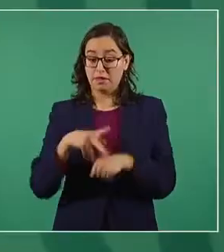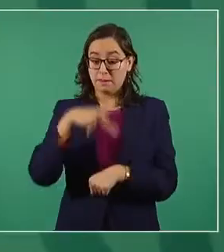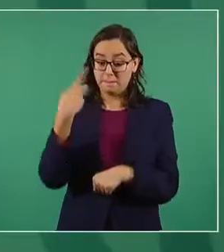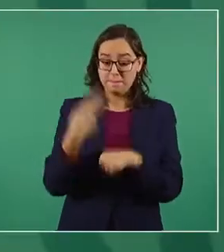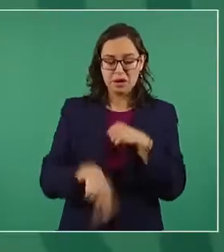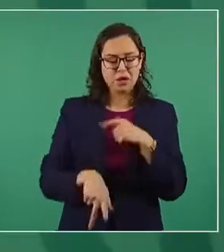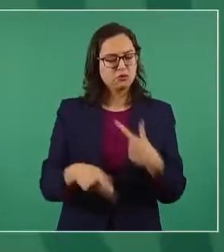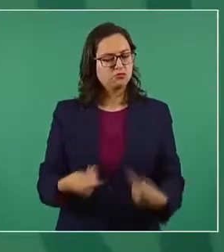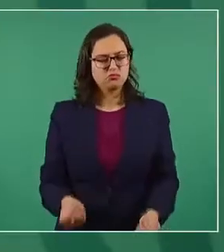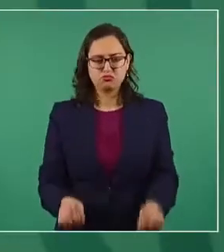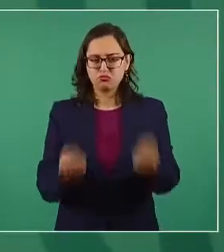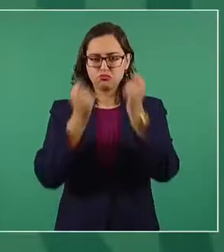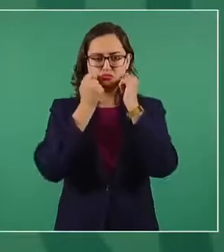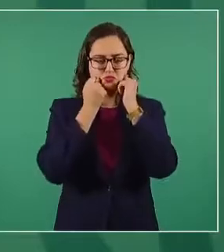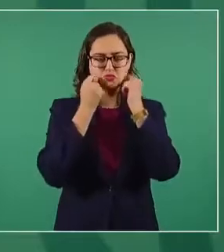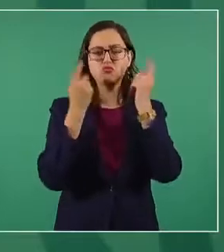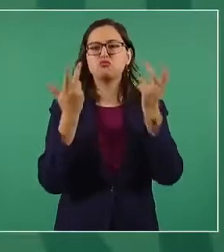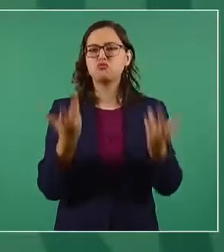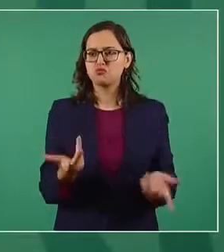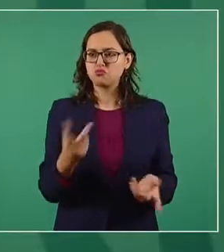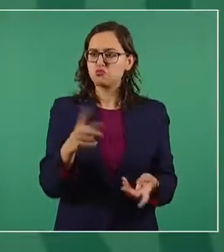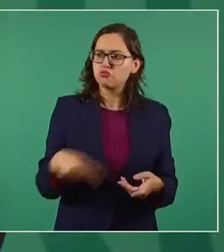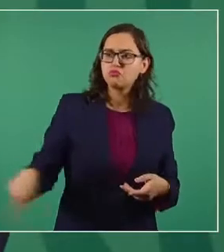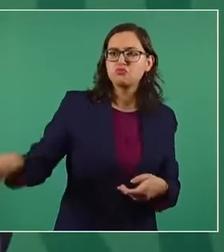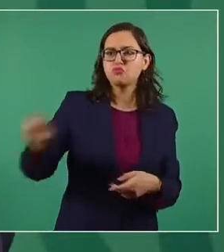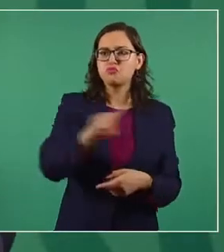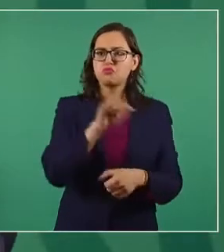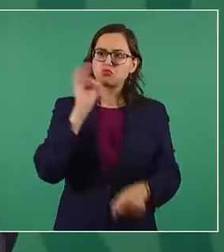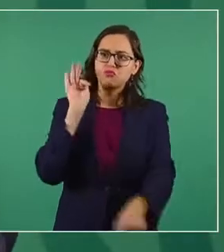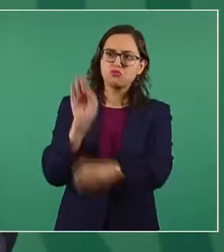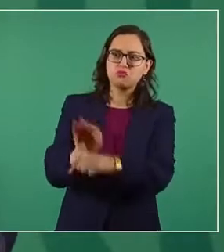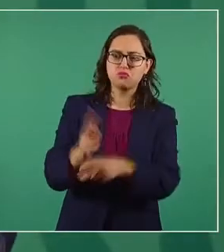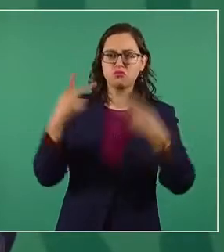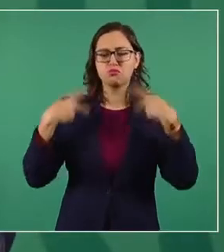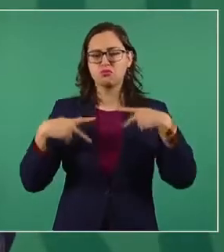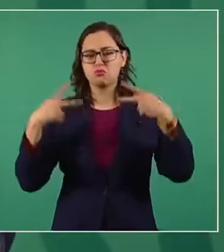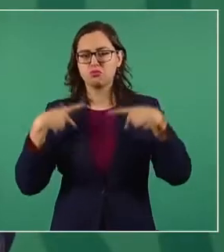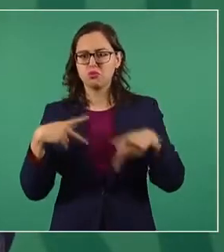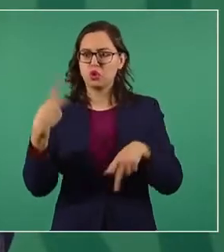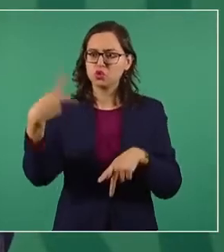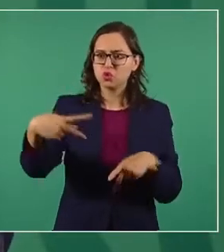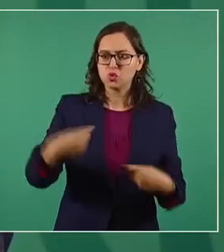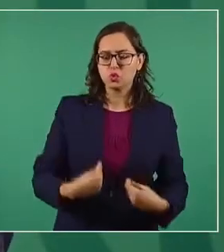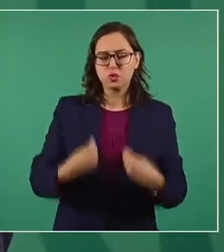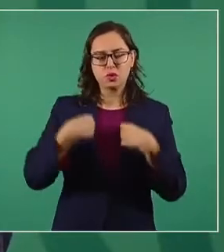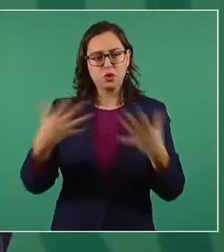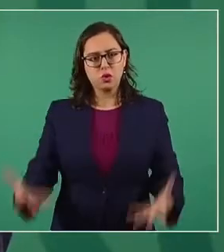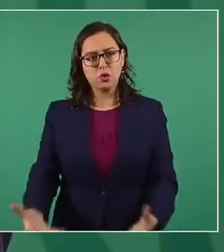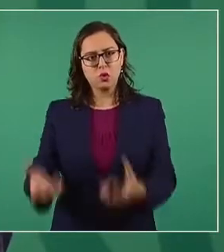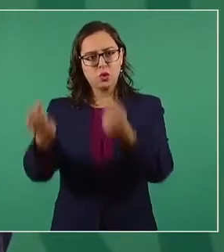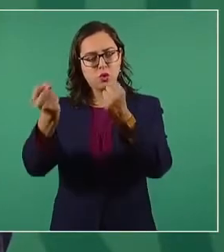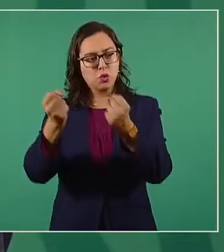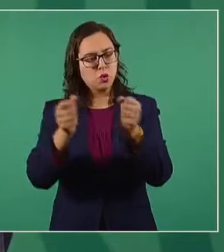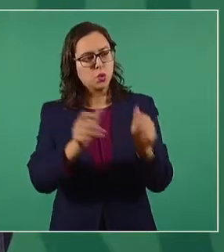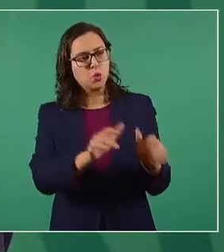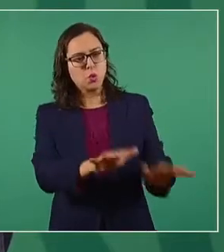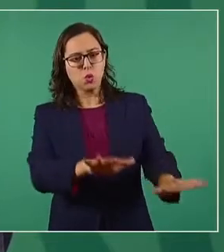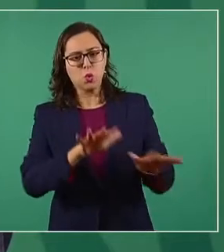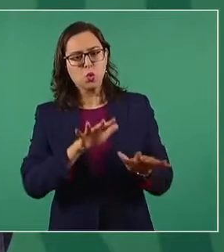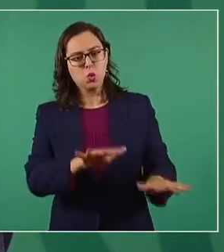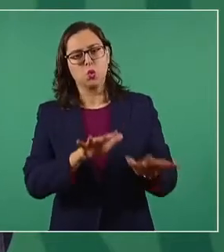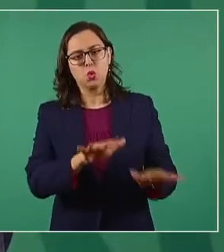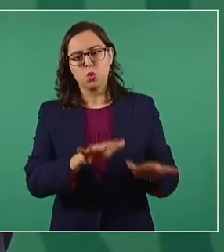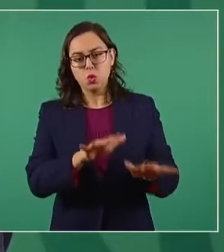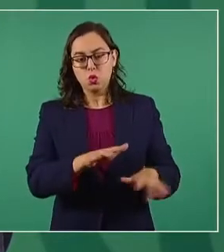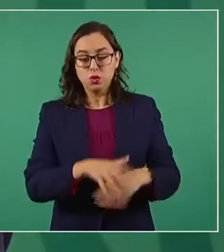vida de los demás. Vamos a entregar estos